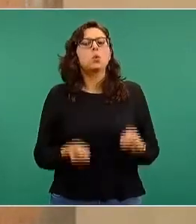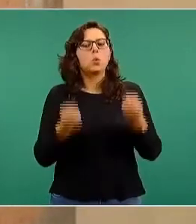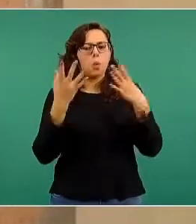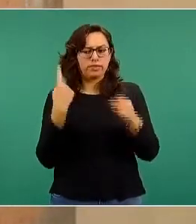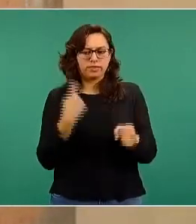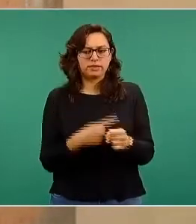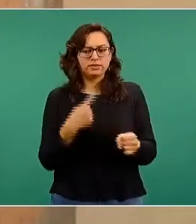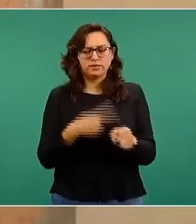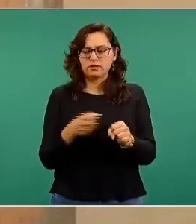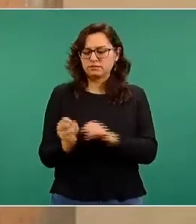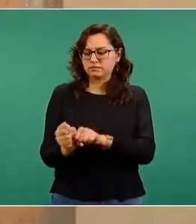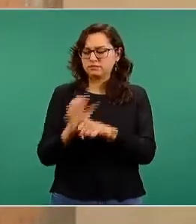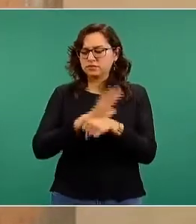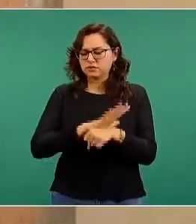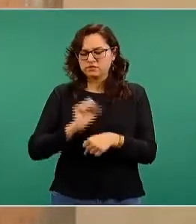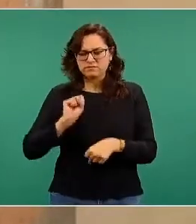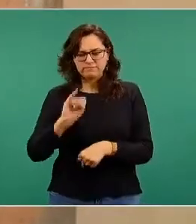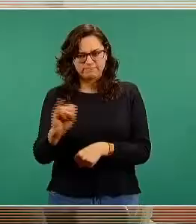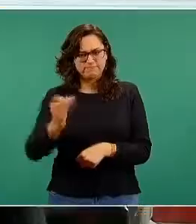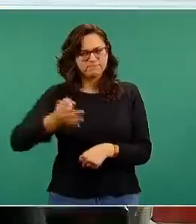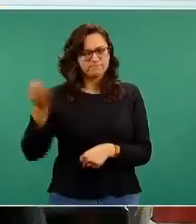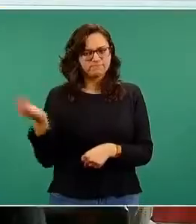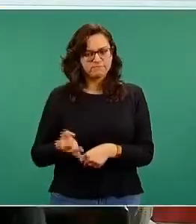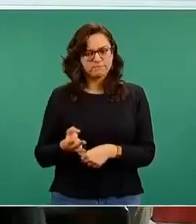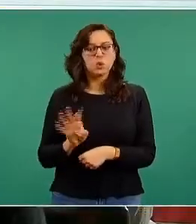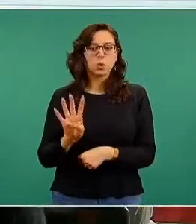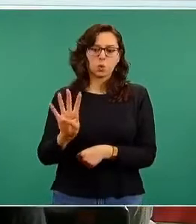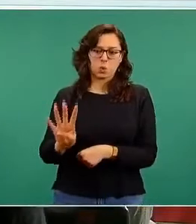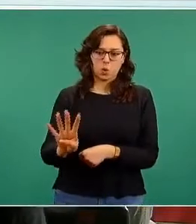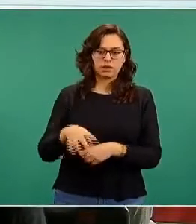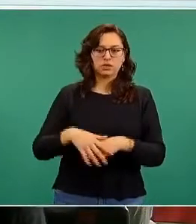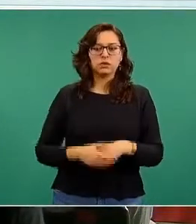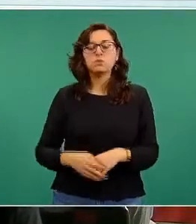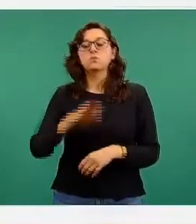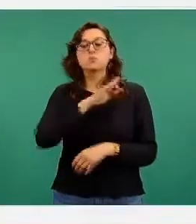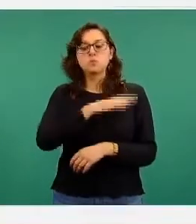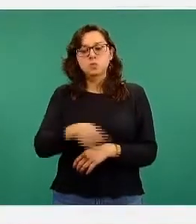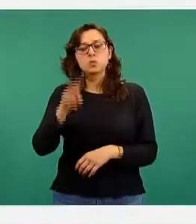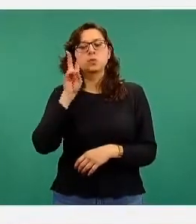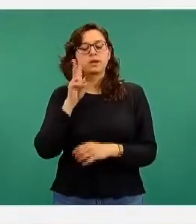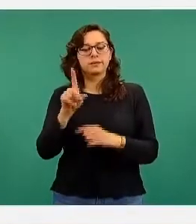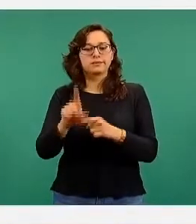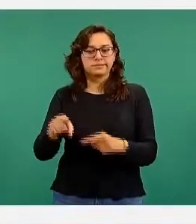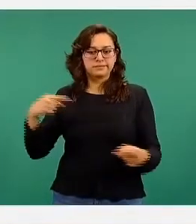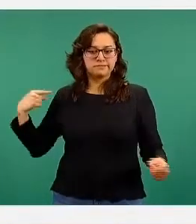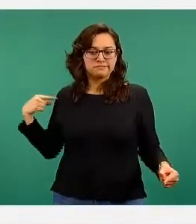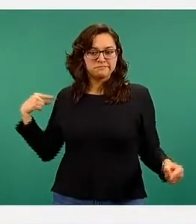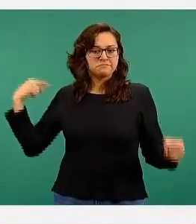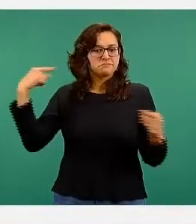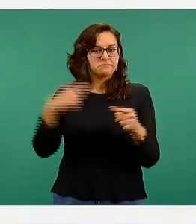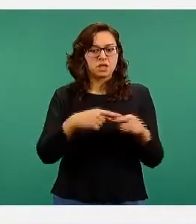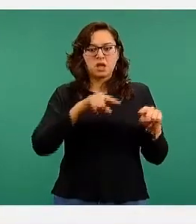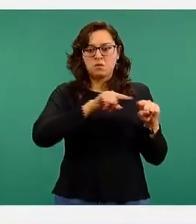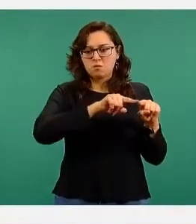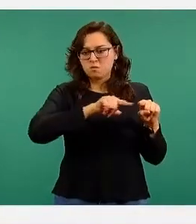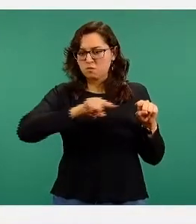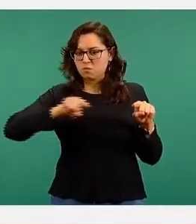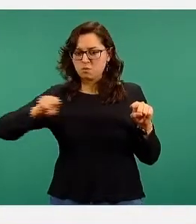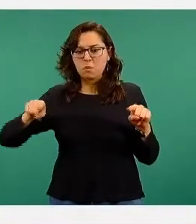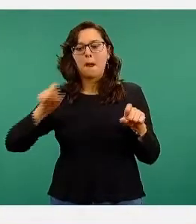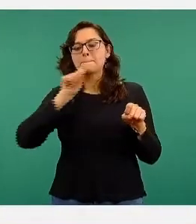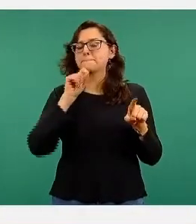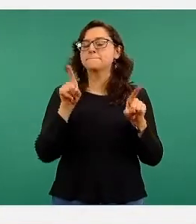personas aproximadamente positivas. Y como pueden ver, a lo largo de las últimas semanas se ha mantenido